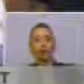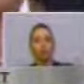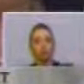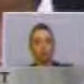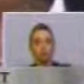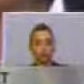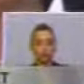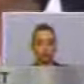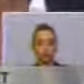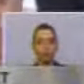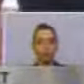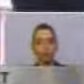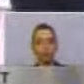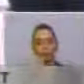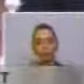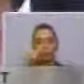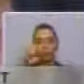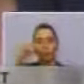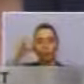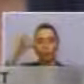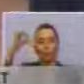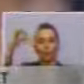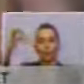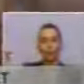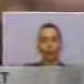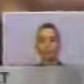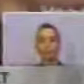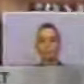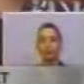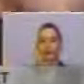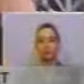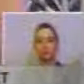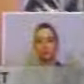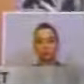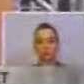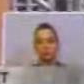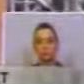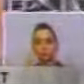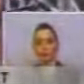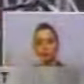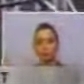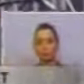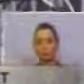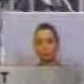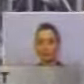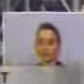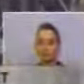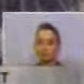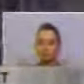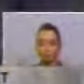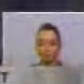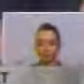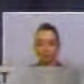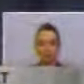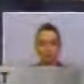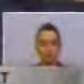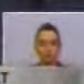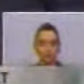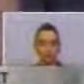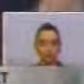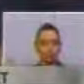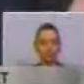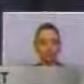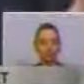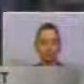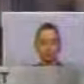a 5,4%. O sea, hay una desaceleración, hay una baja en el precio del cobre, y hay una, por efecto crecimiento, pero